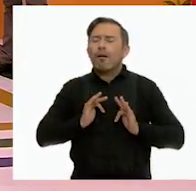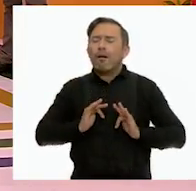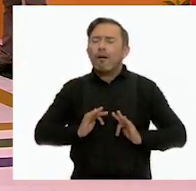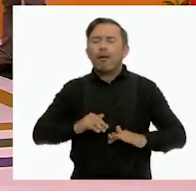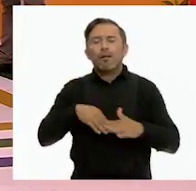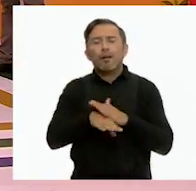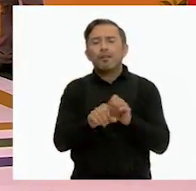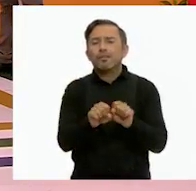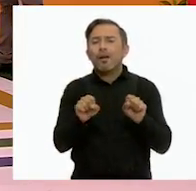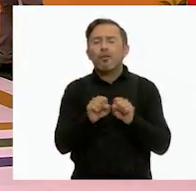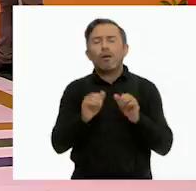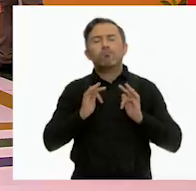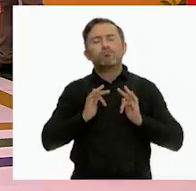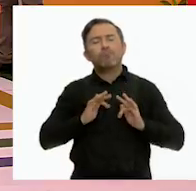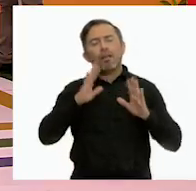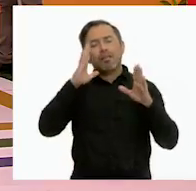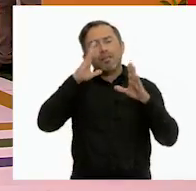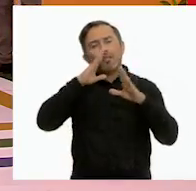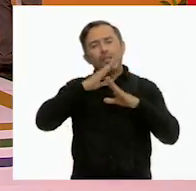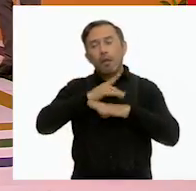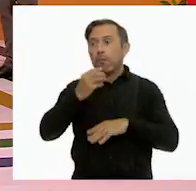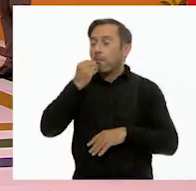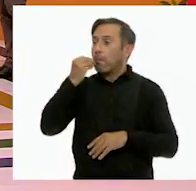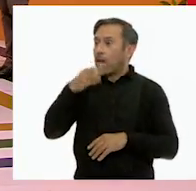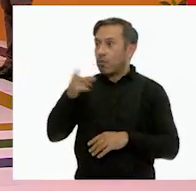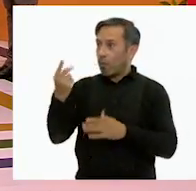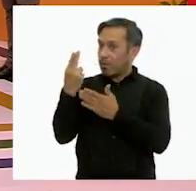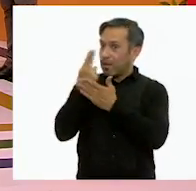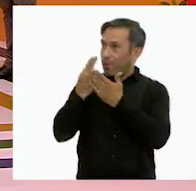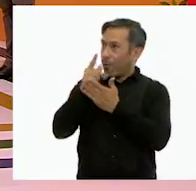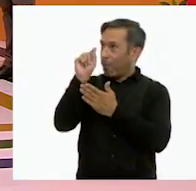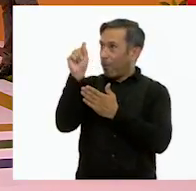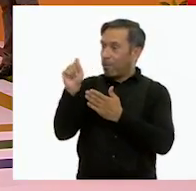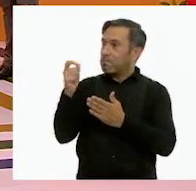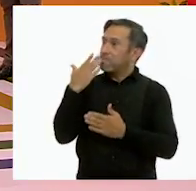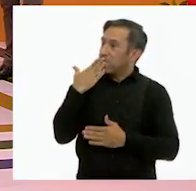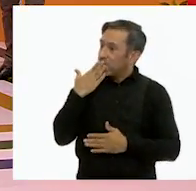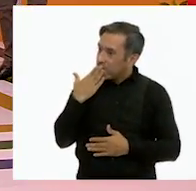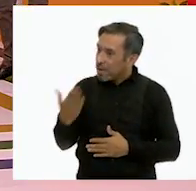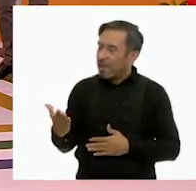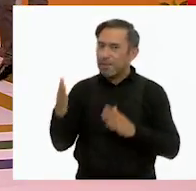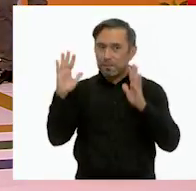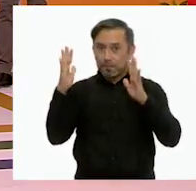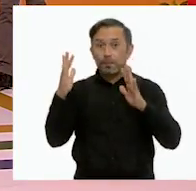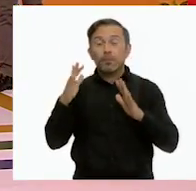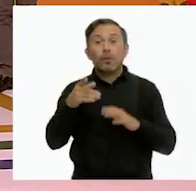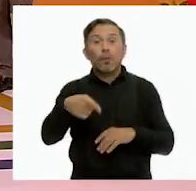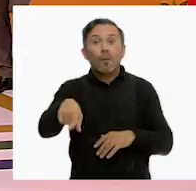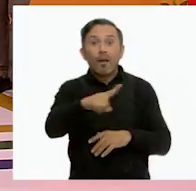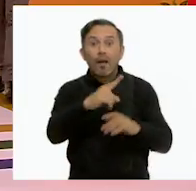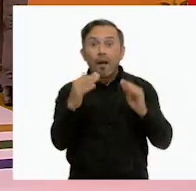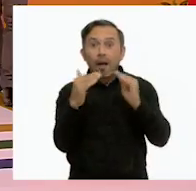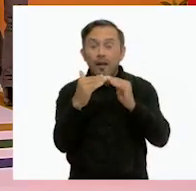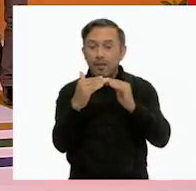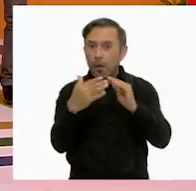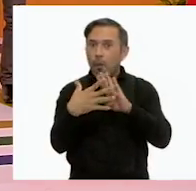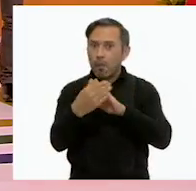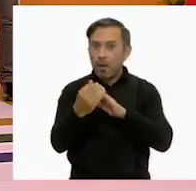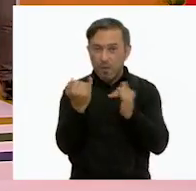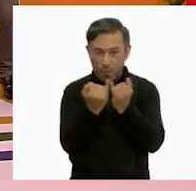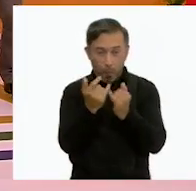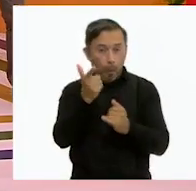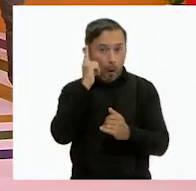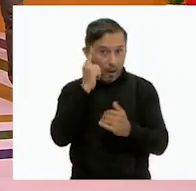salón de clases. Muy bien, te quedaron muy padres tus dibujos y yo espero que en casa también les hayan quedado muy lindos sus